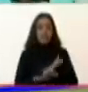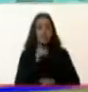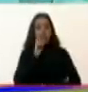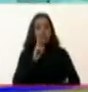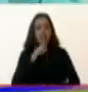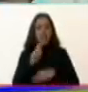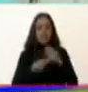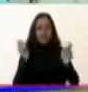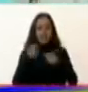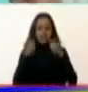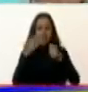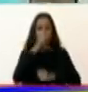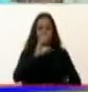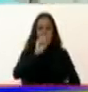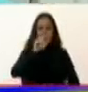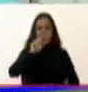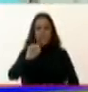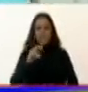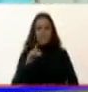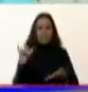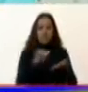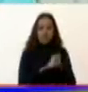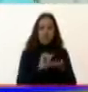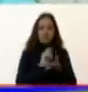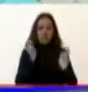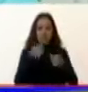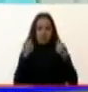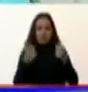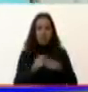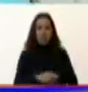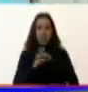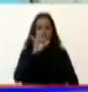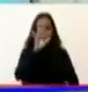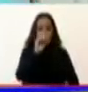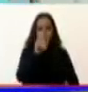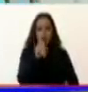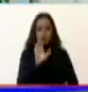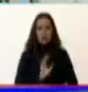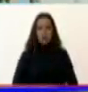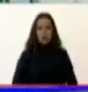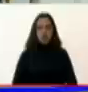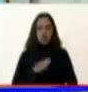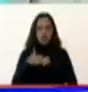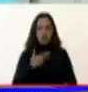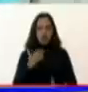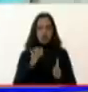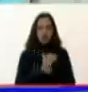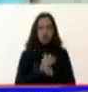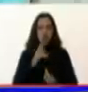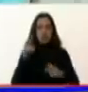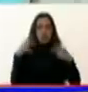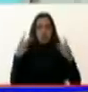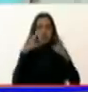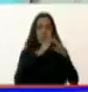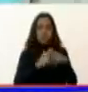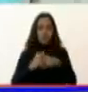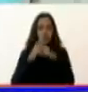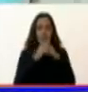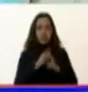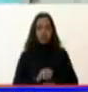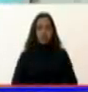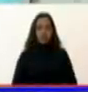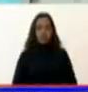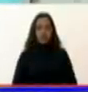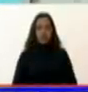CNN, Washington Post, Fox News. Vamos a hacerlo. Vamos a ganar la batalla en Estados Unidos. ¿A que la ganamos?